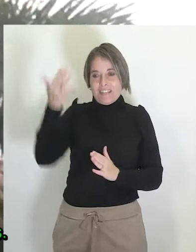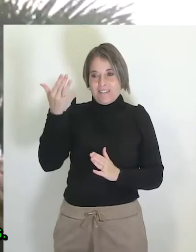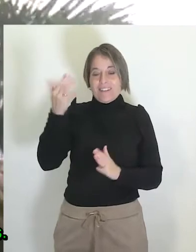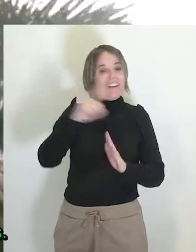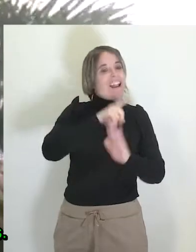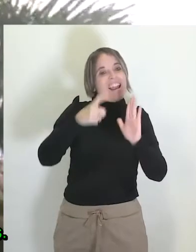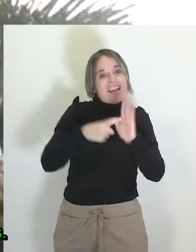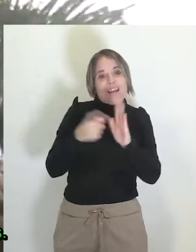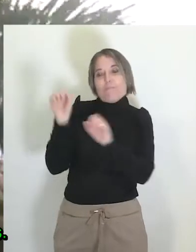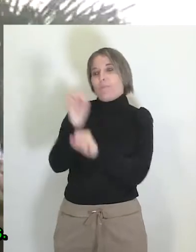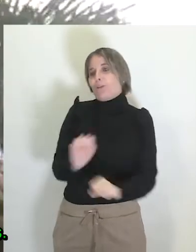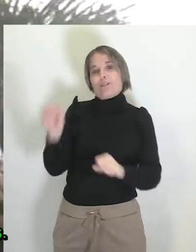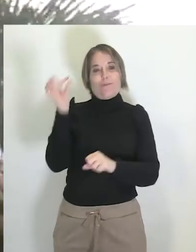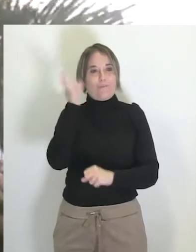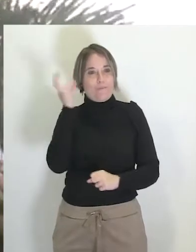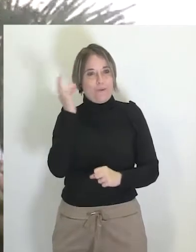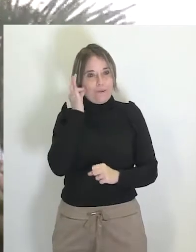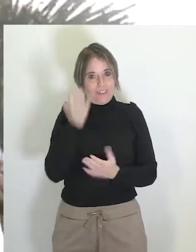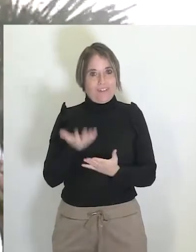era una ley para proteger a las mujeres.